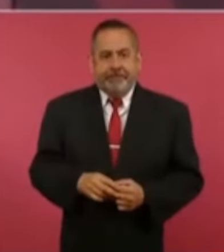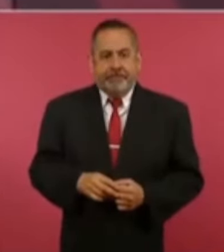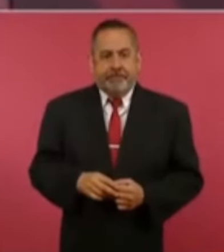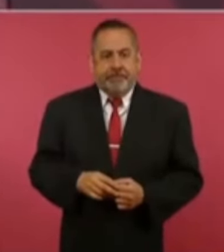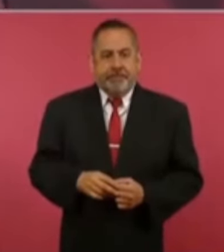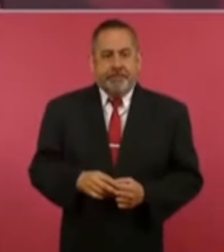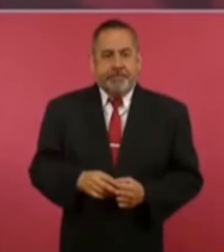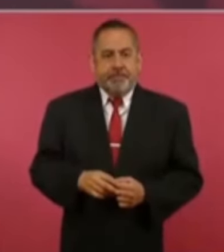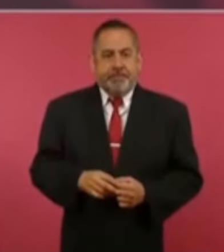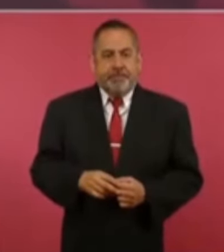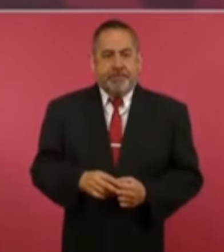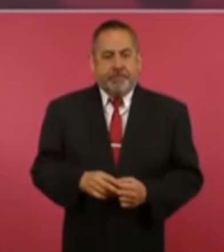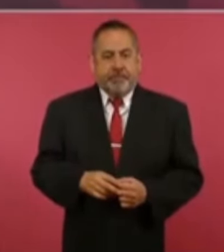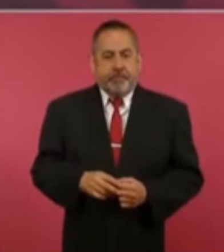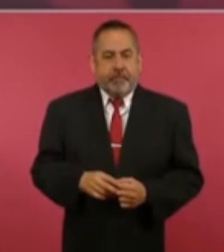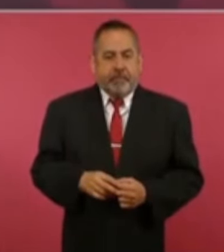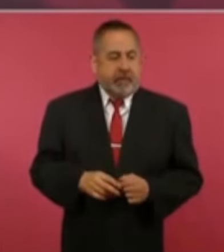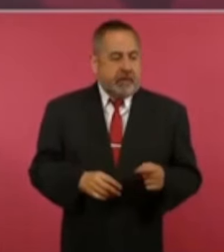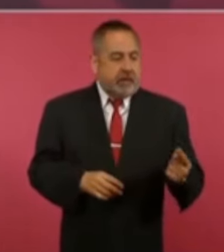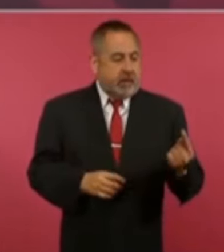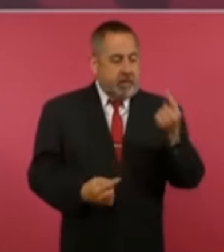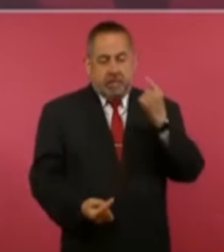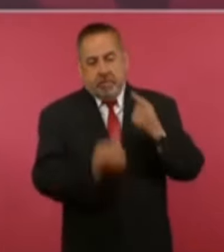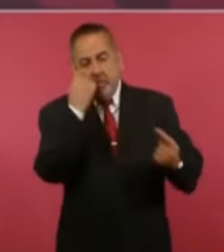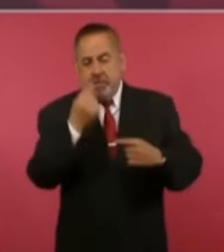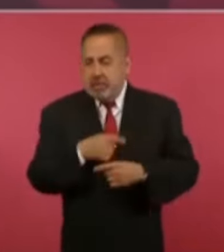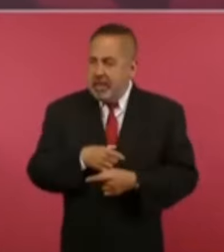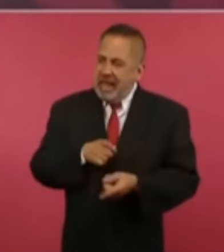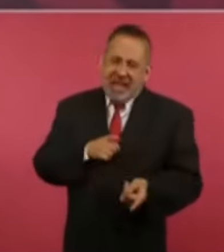me tira a loco